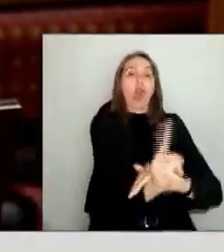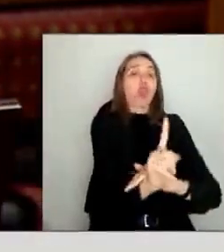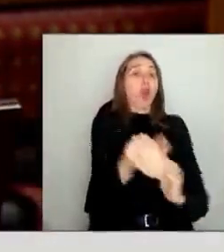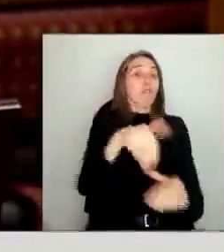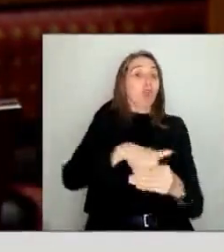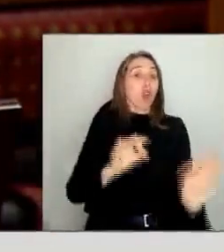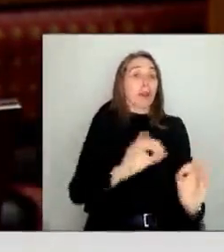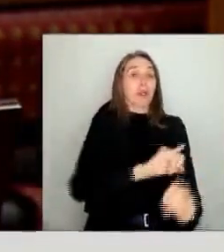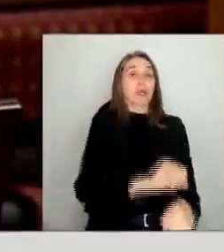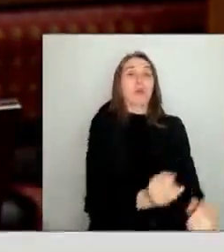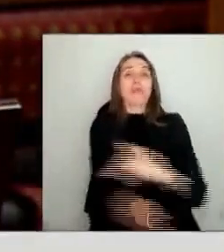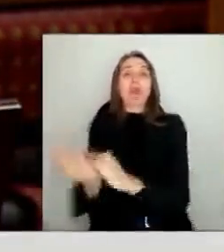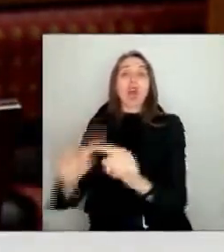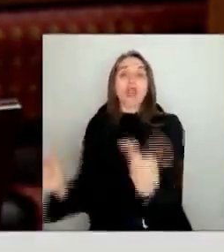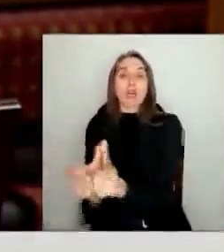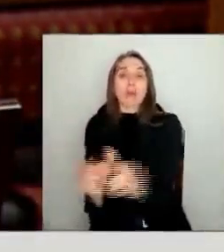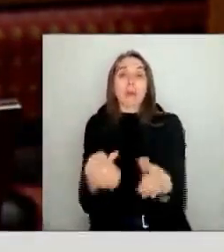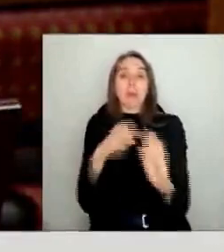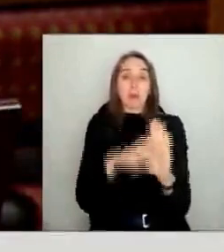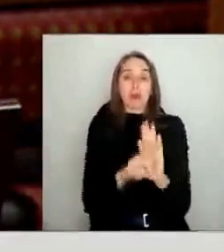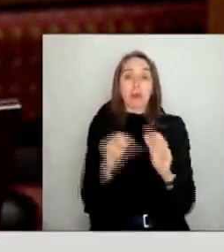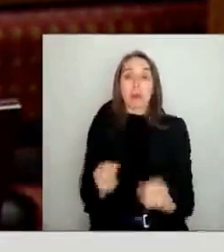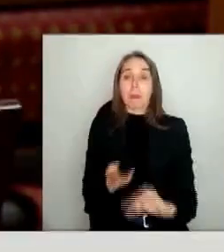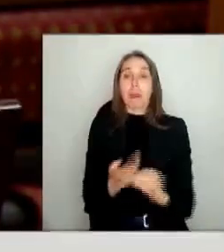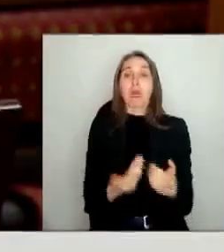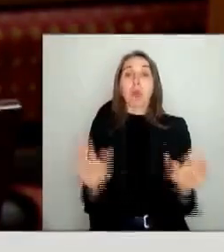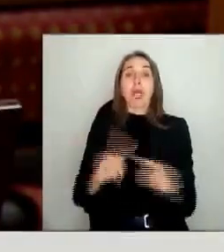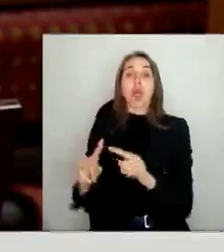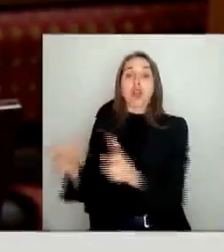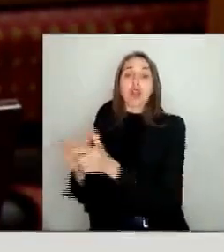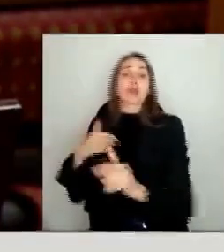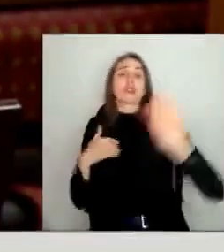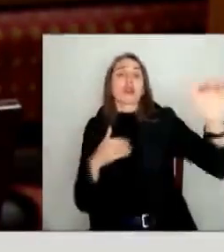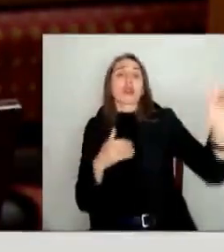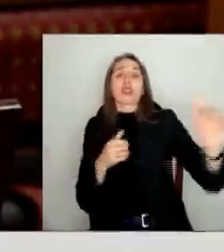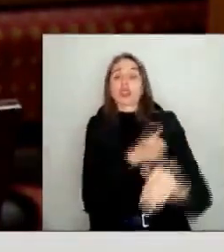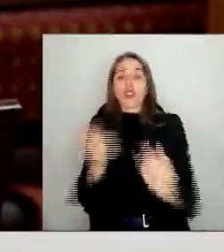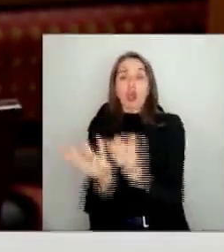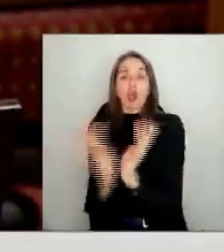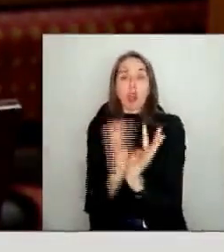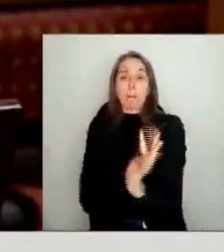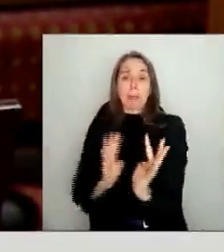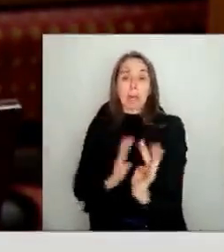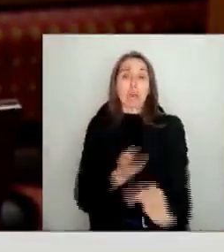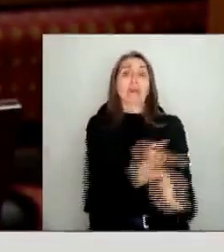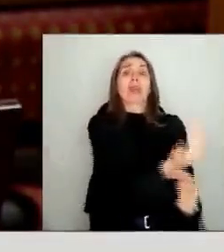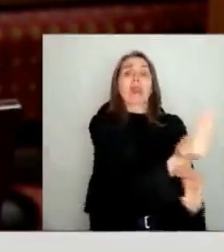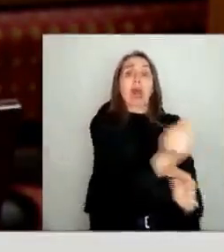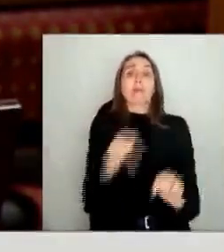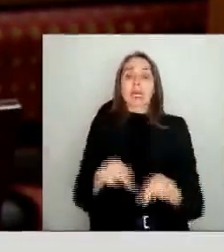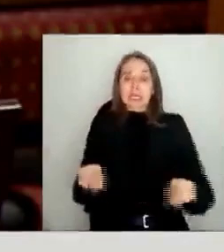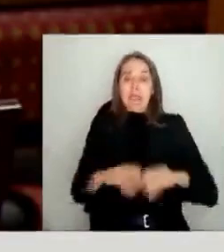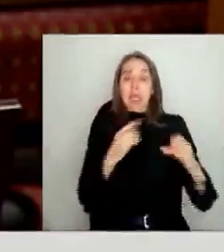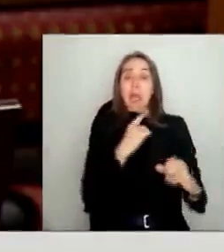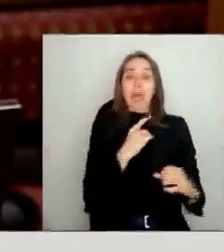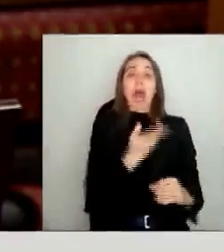comisión porque ese mismo proyecto puede ser solicitado por cualquier otra comisión por una unanimidad de esa misma comisión y solicitado acá y se va a decir no se